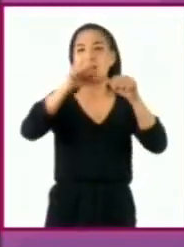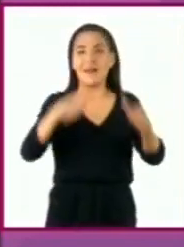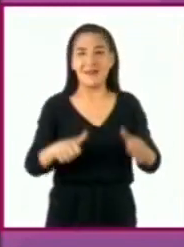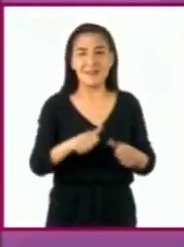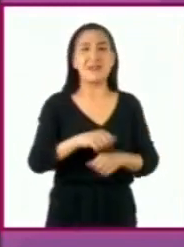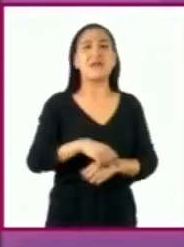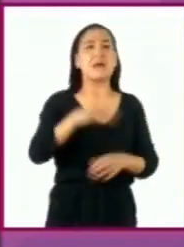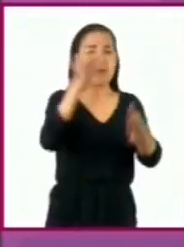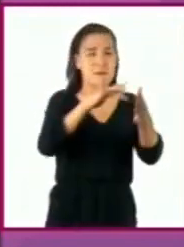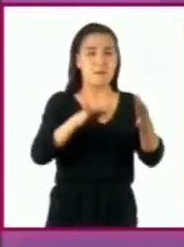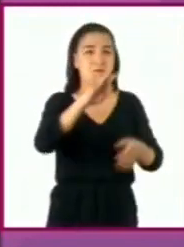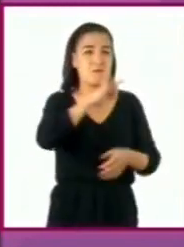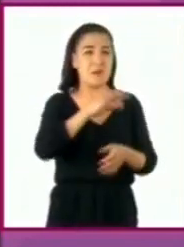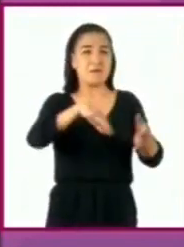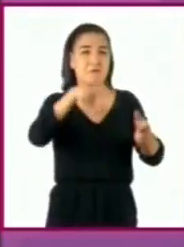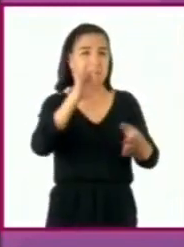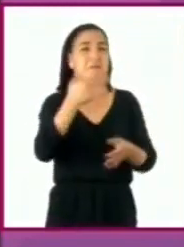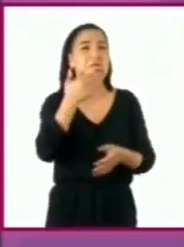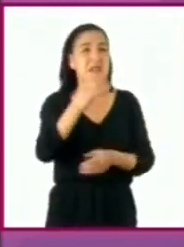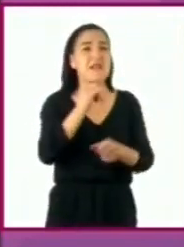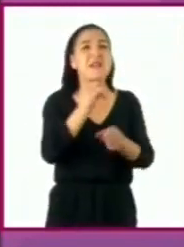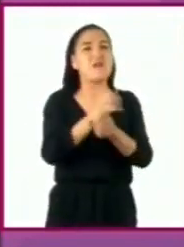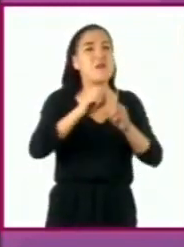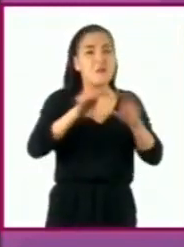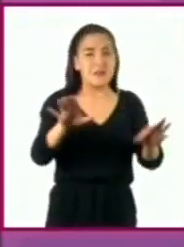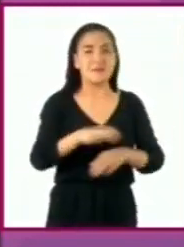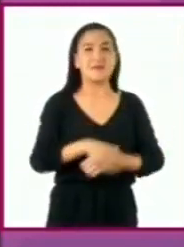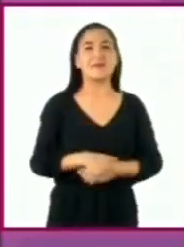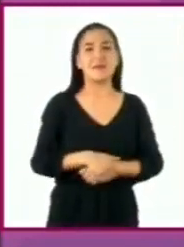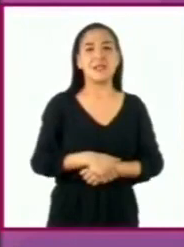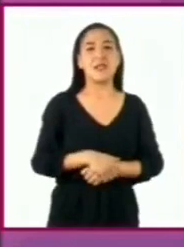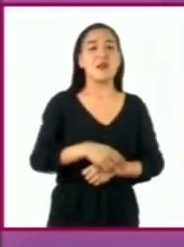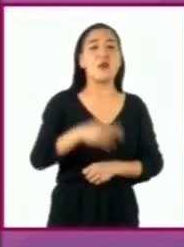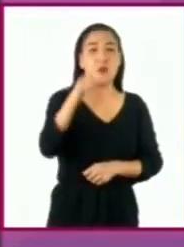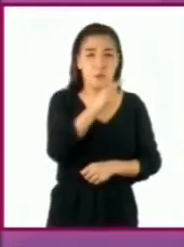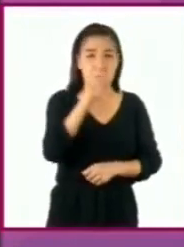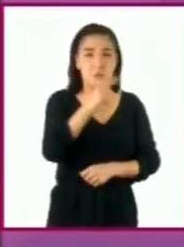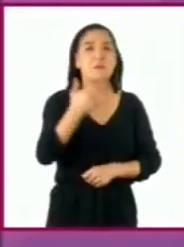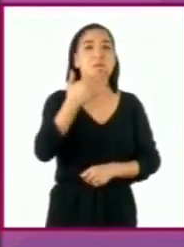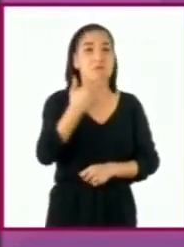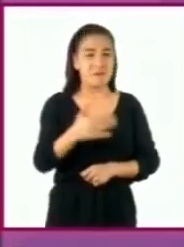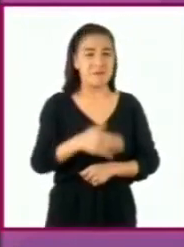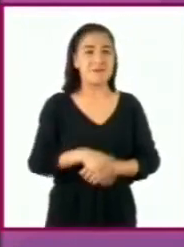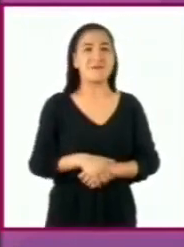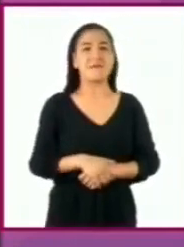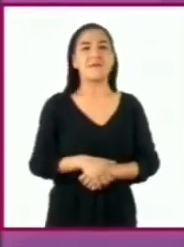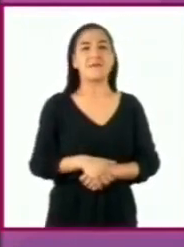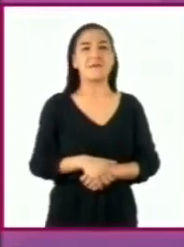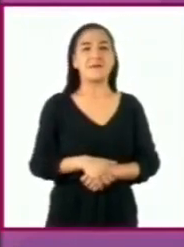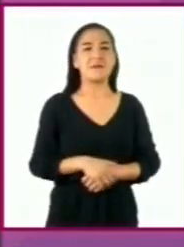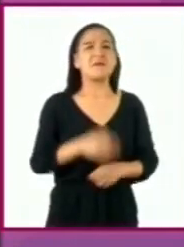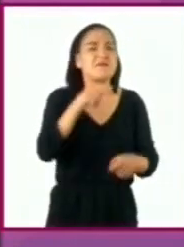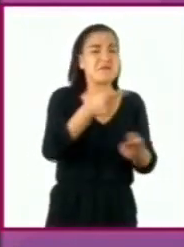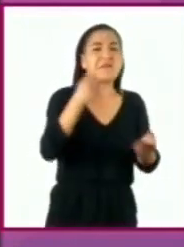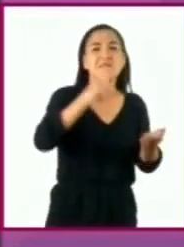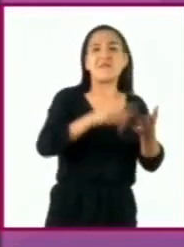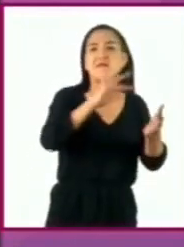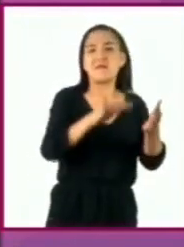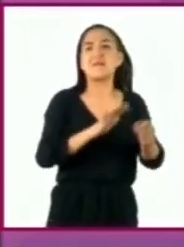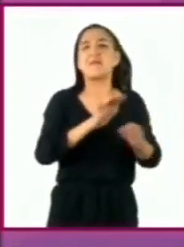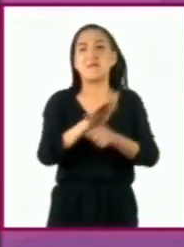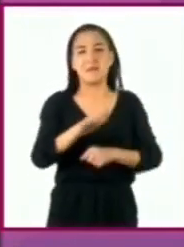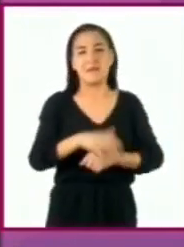tipo de texto para obtener información? ¿Usa un lenguaje accesible? ¿Qué contiene?